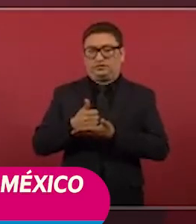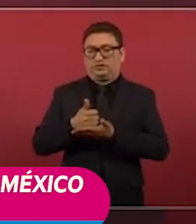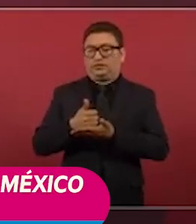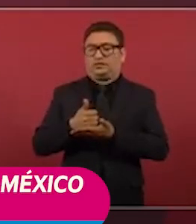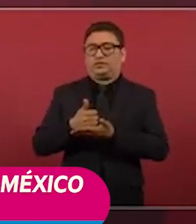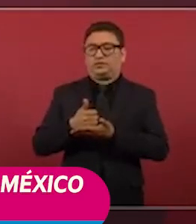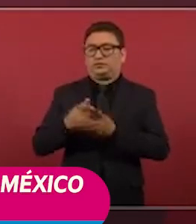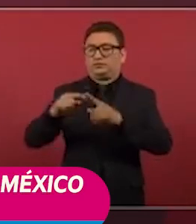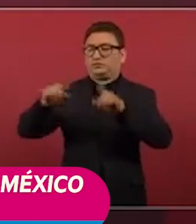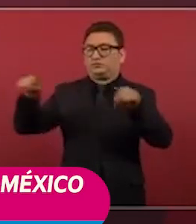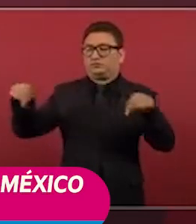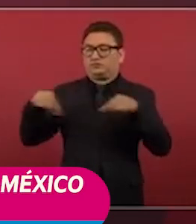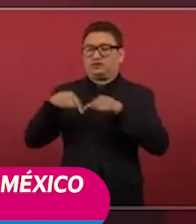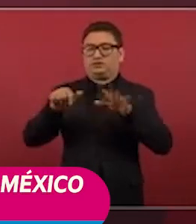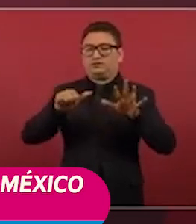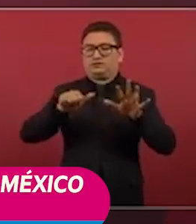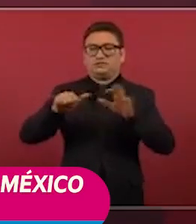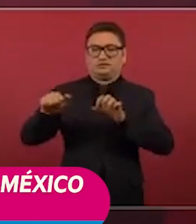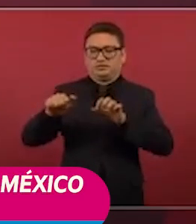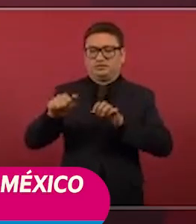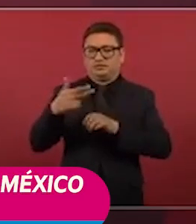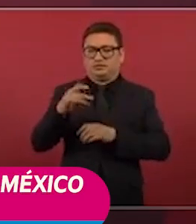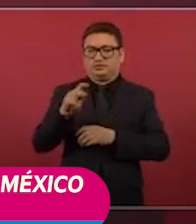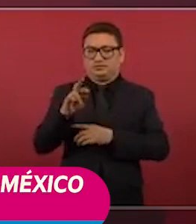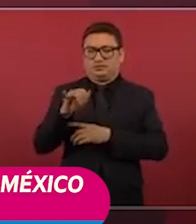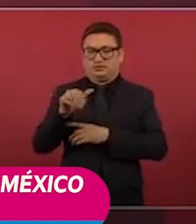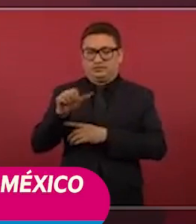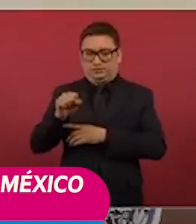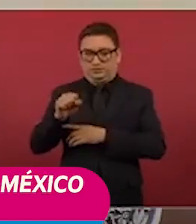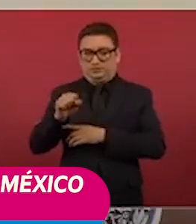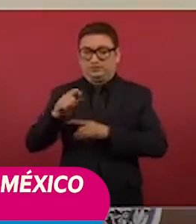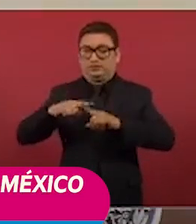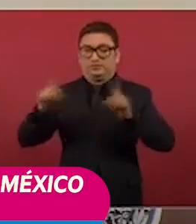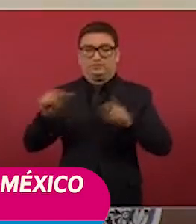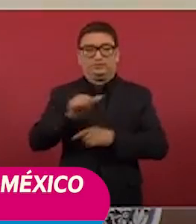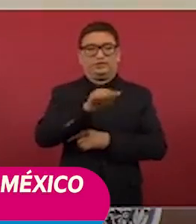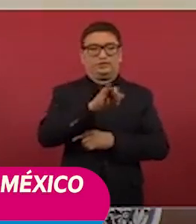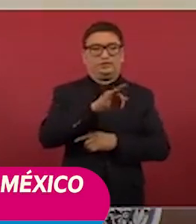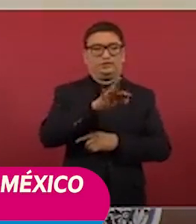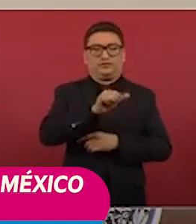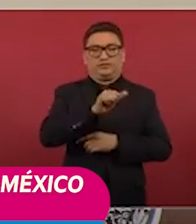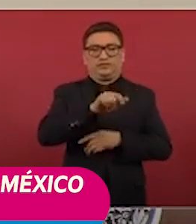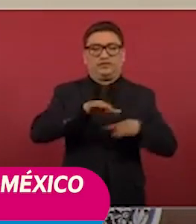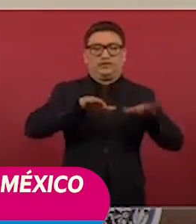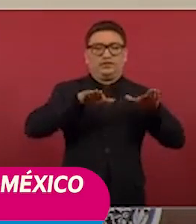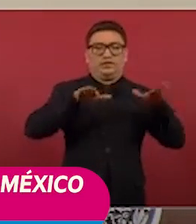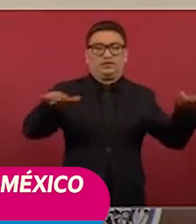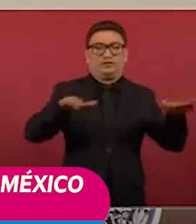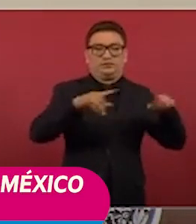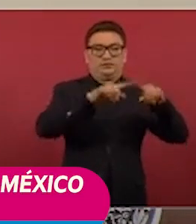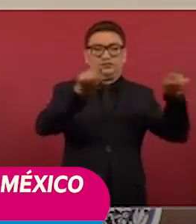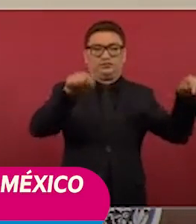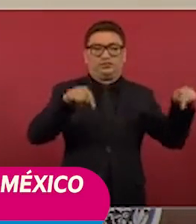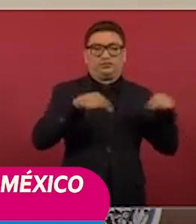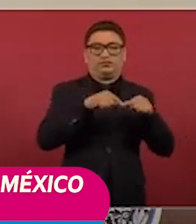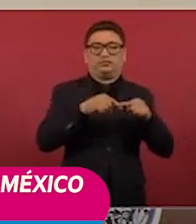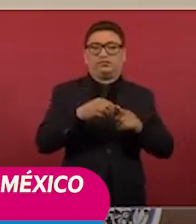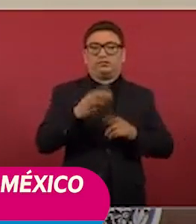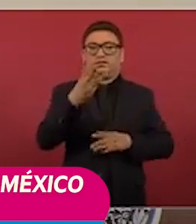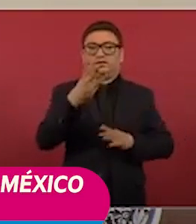hectáreas y el aeropuerto Felipe Ángeles tiene 3,000,